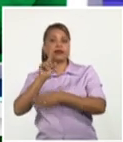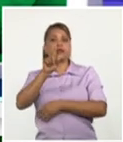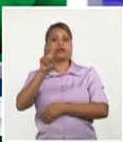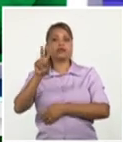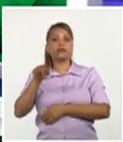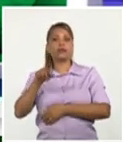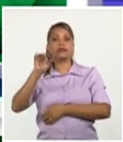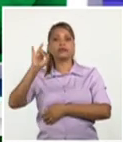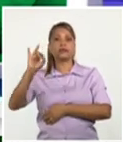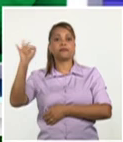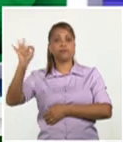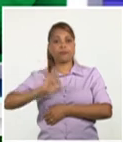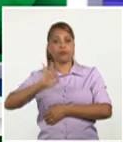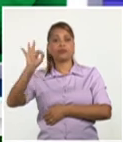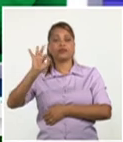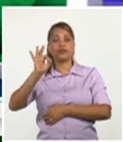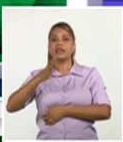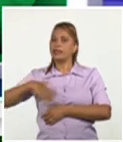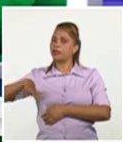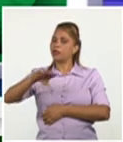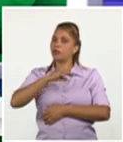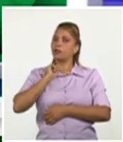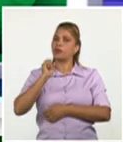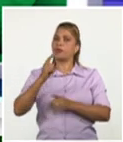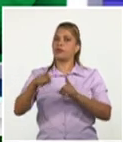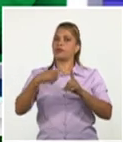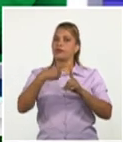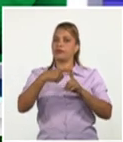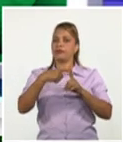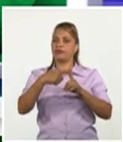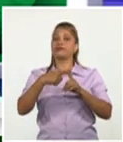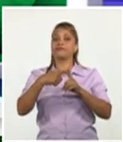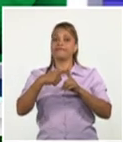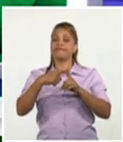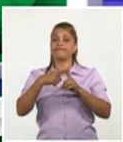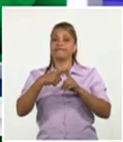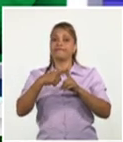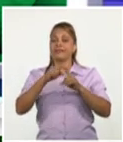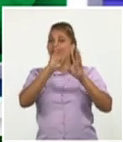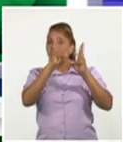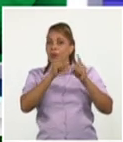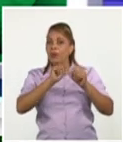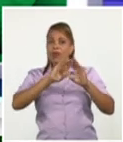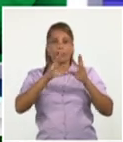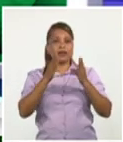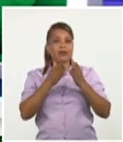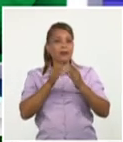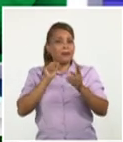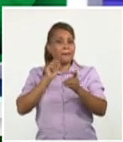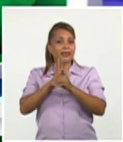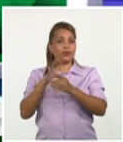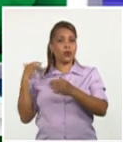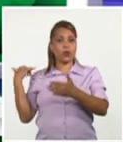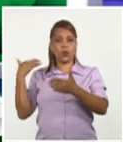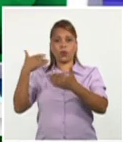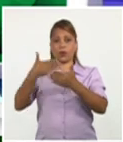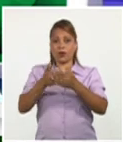12,7% de los diagnosticados. Y ya en el acumulado desde que comenzó la pandemia,